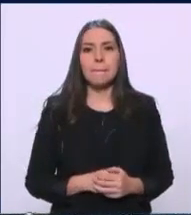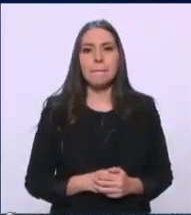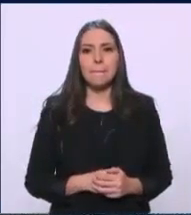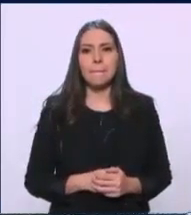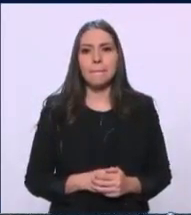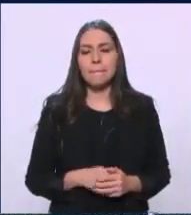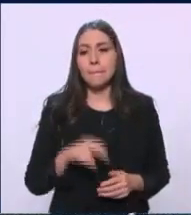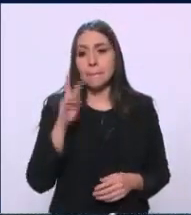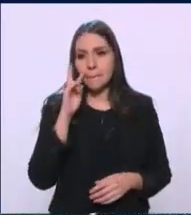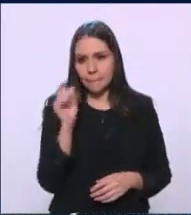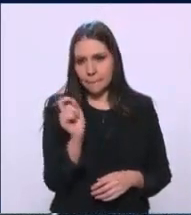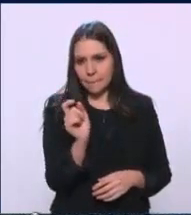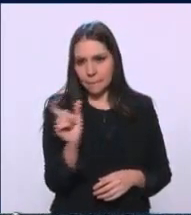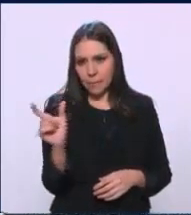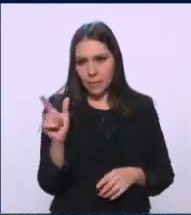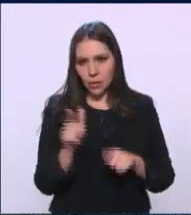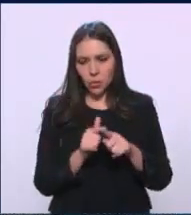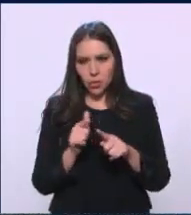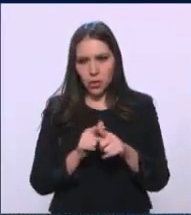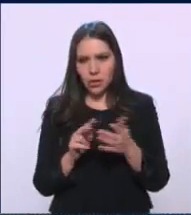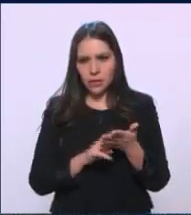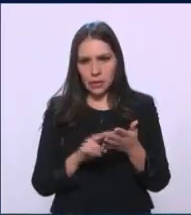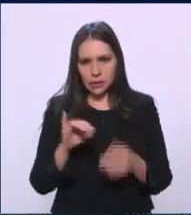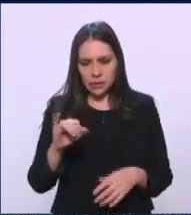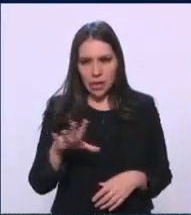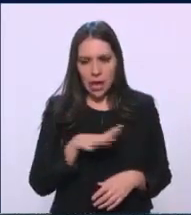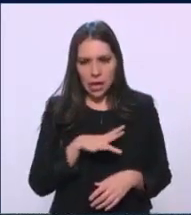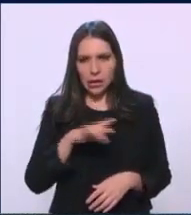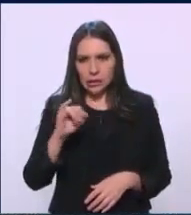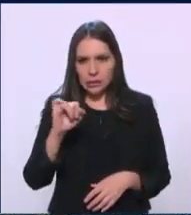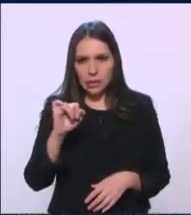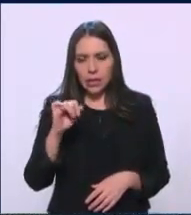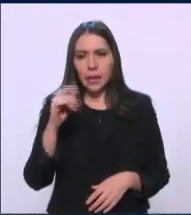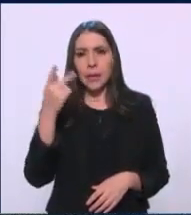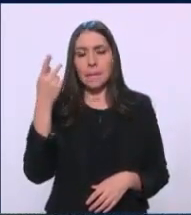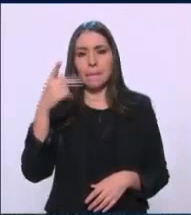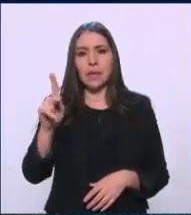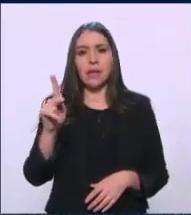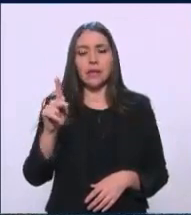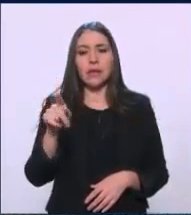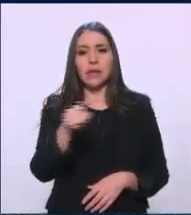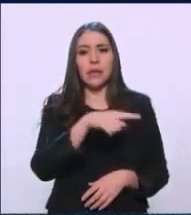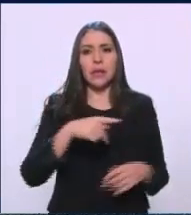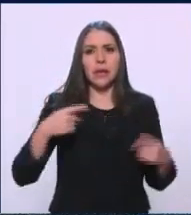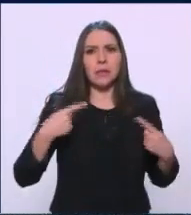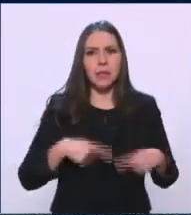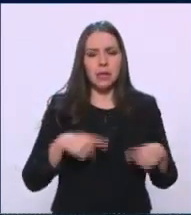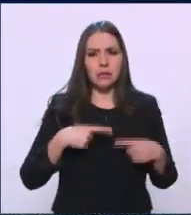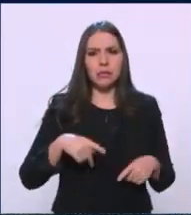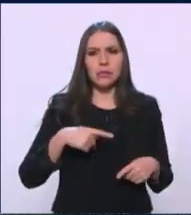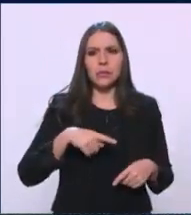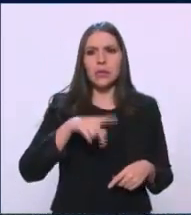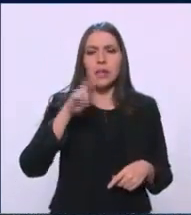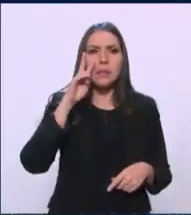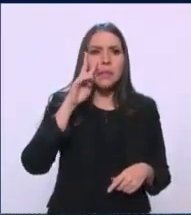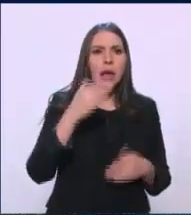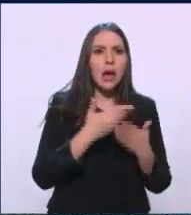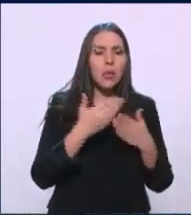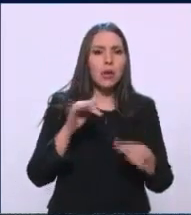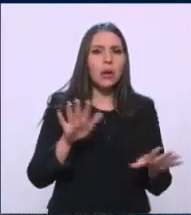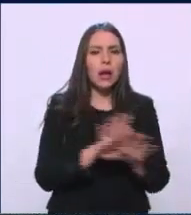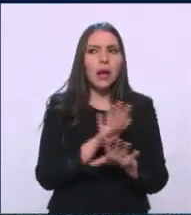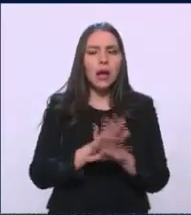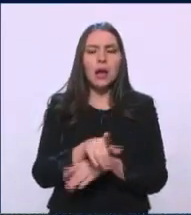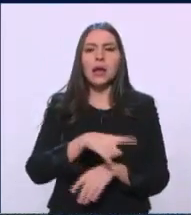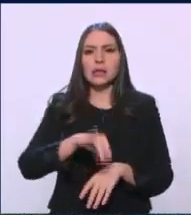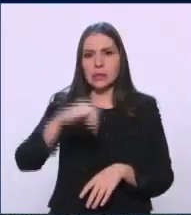línea verde, en la barra verde. Lo primero que te dice eso es que la gente sí sabe qué está pasando. Porque